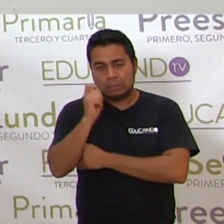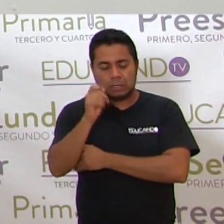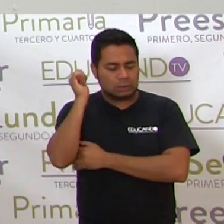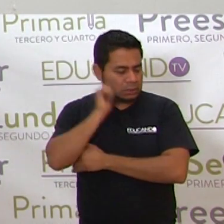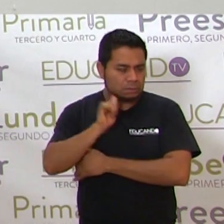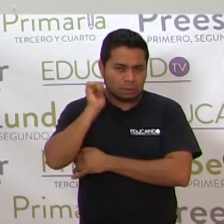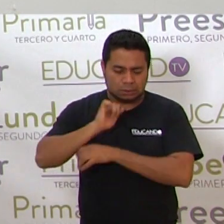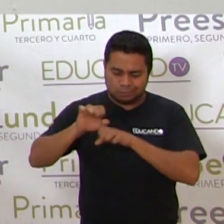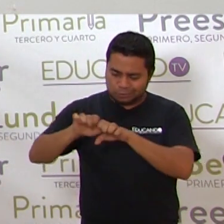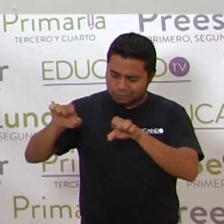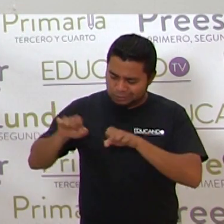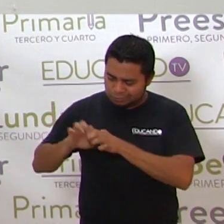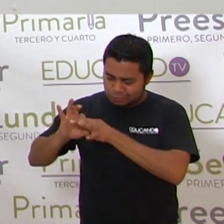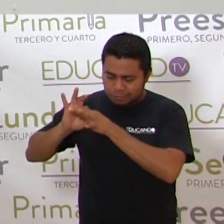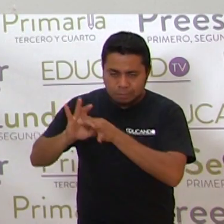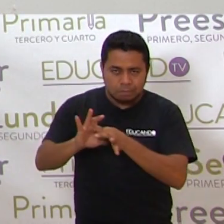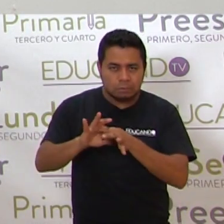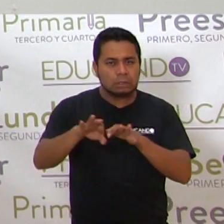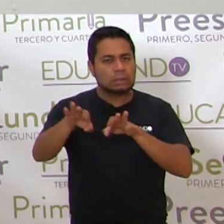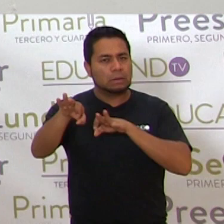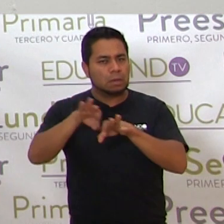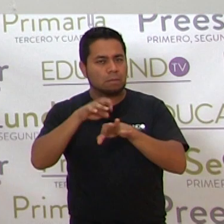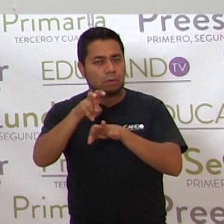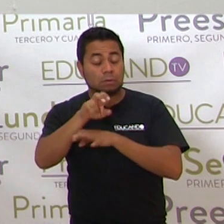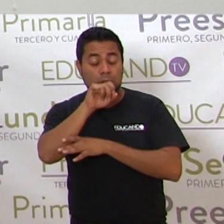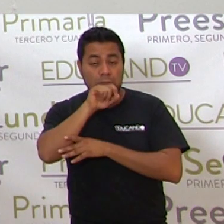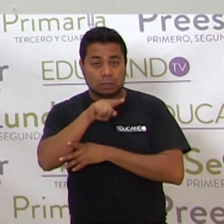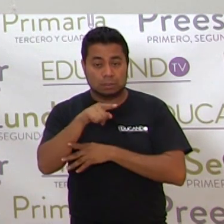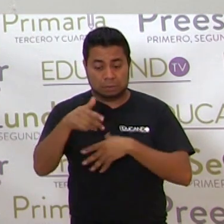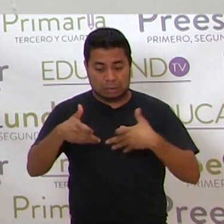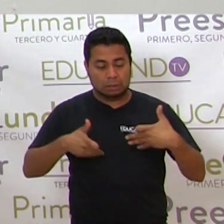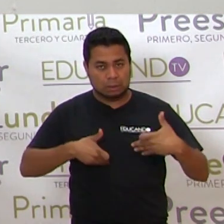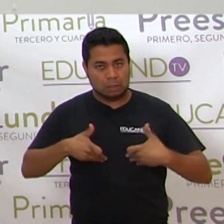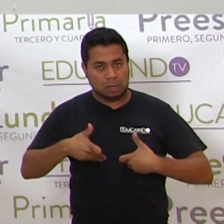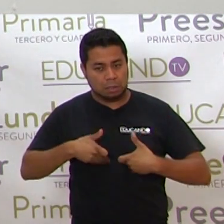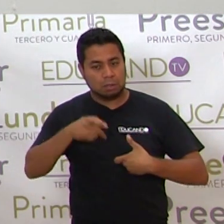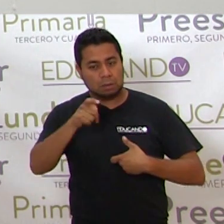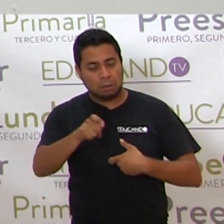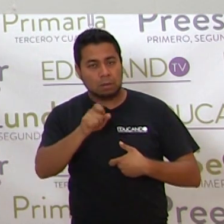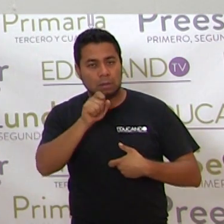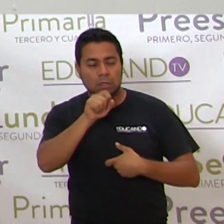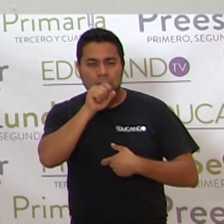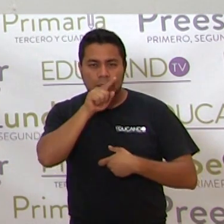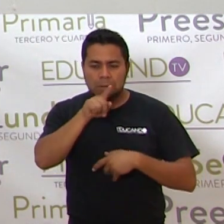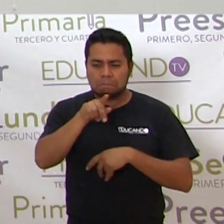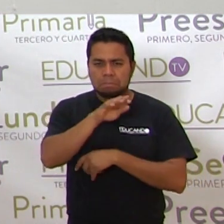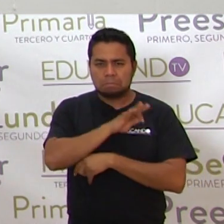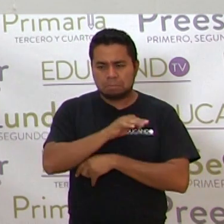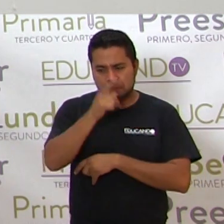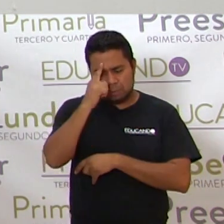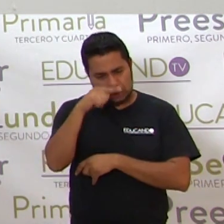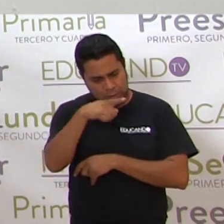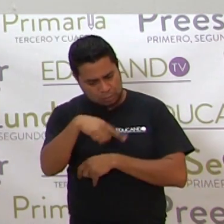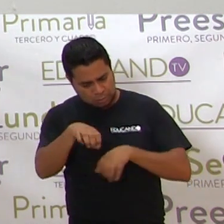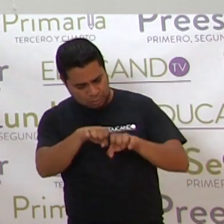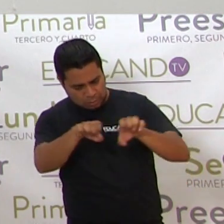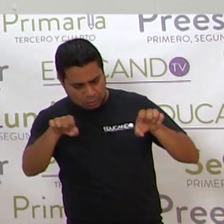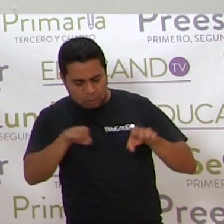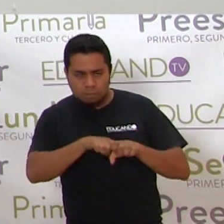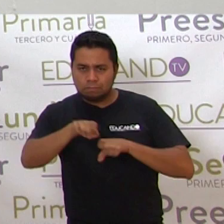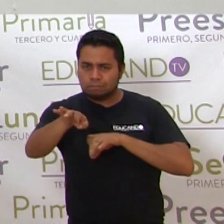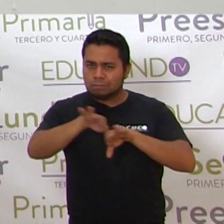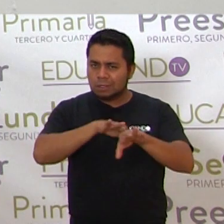en equipo y es por ello que las obras de teatro nos hacen referencia importante al trabajo en equipo, niños y